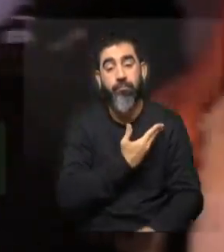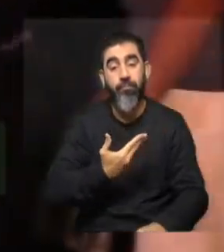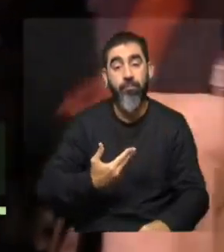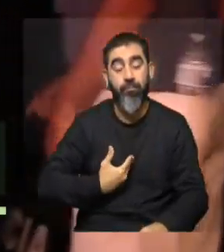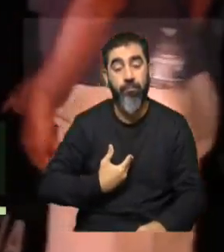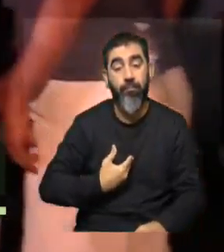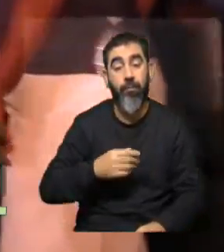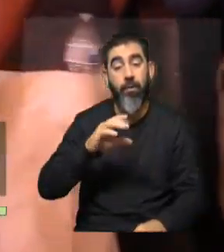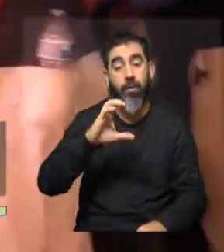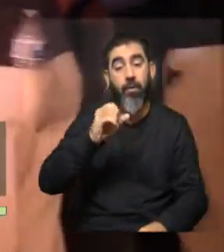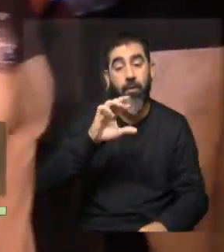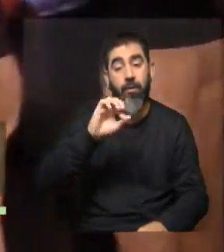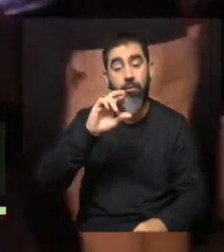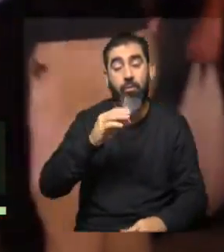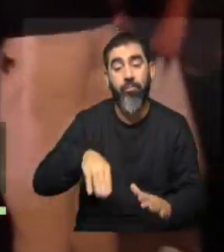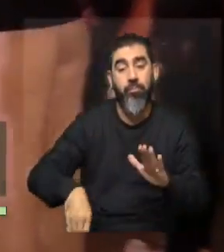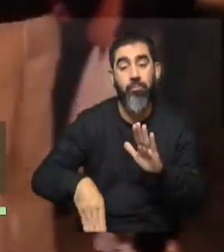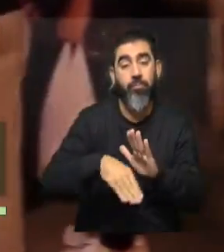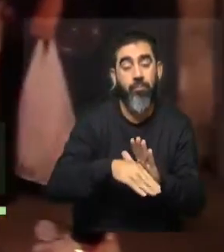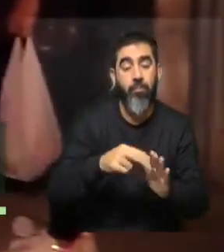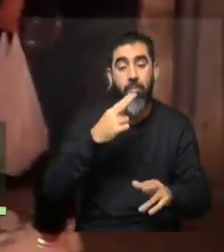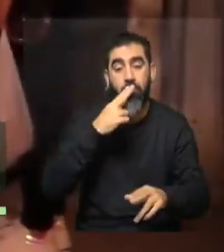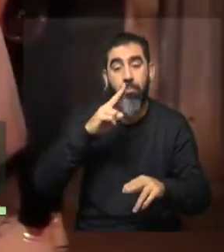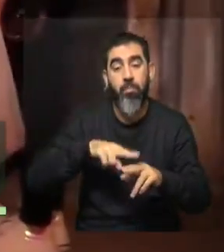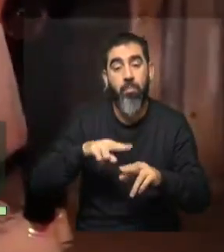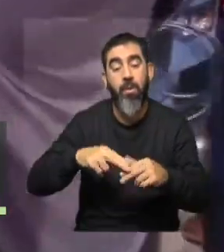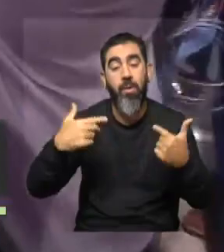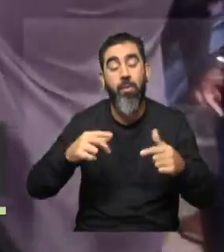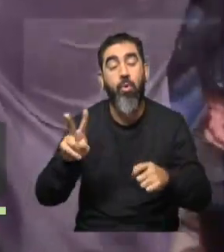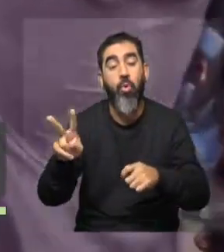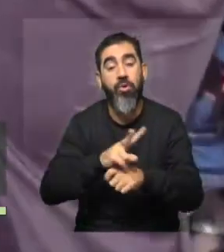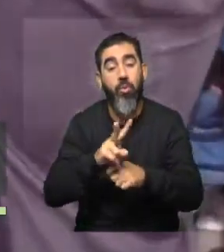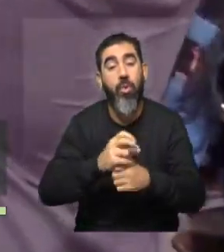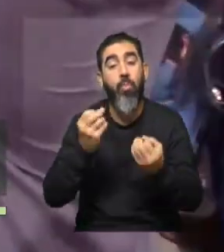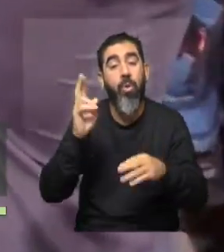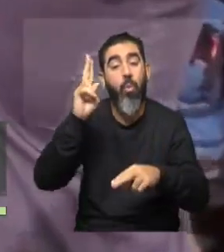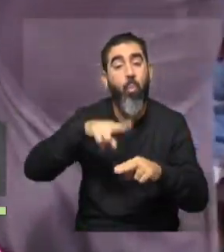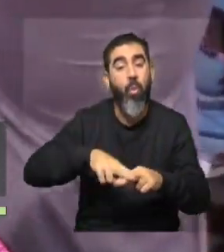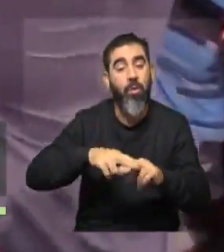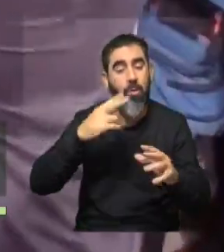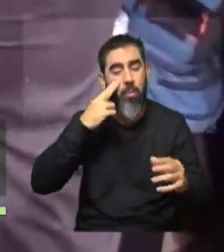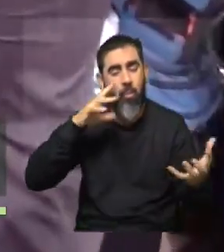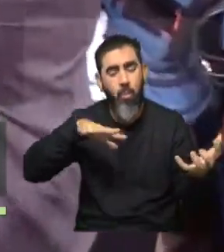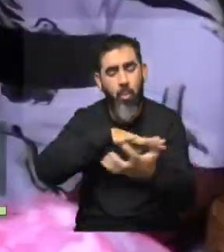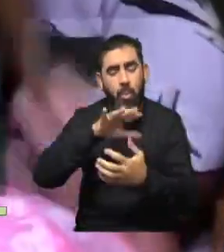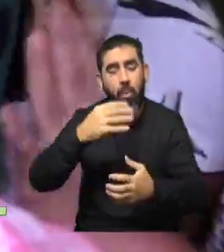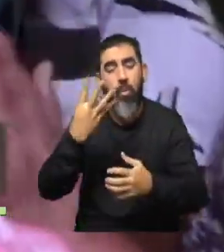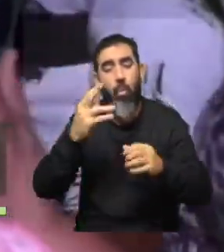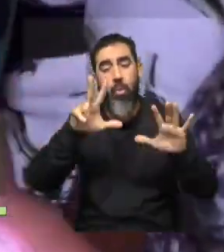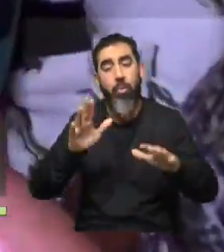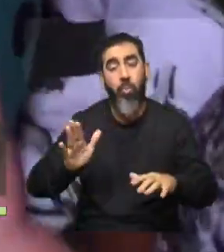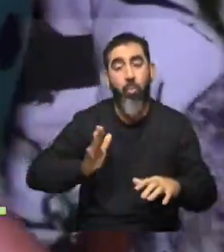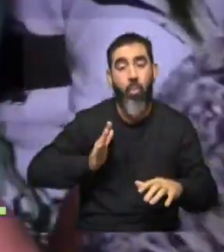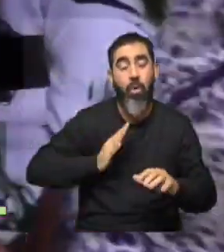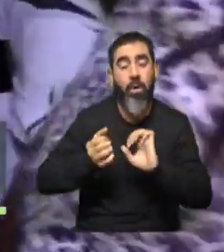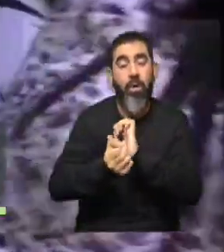Honduras Xiomara Castro destituyó Este martes al ministro de seguridad Ramón sabillón luego de la muerte en una reyerta de al menos 48 mujeres en